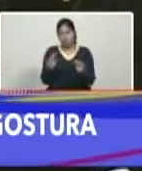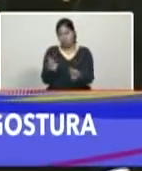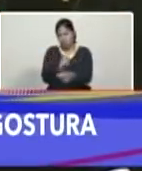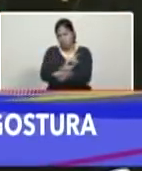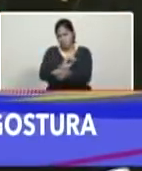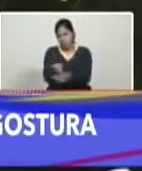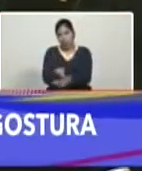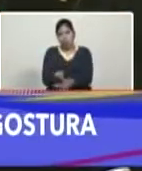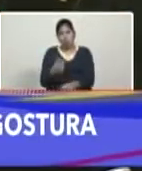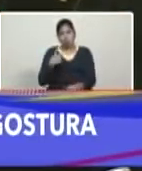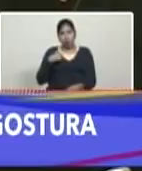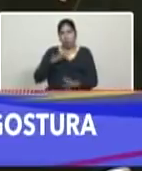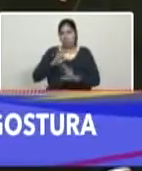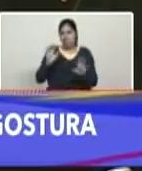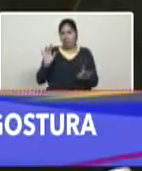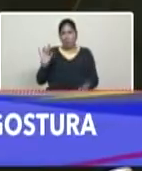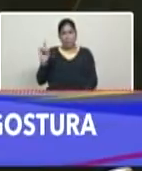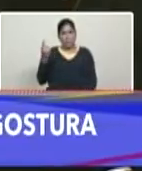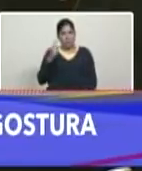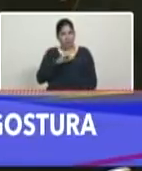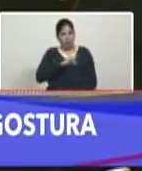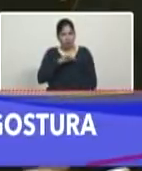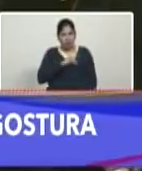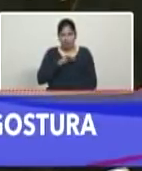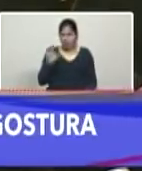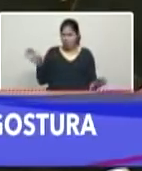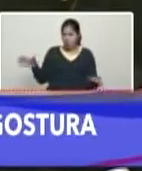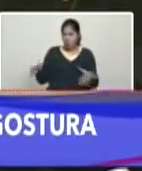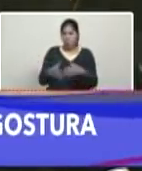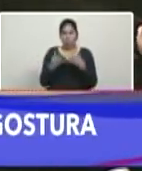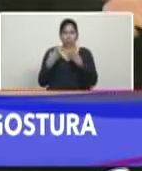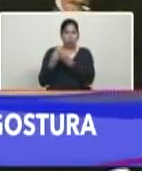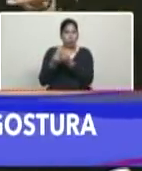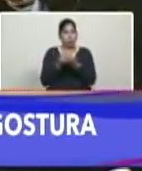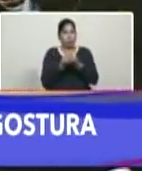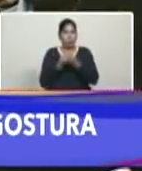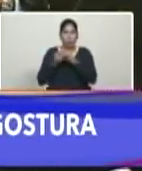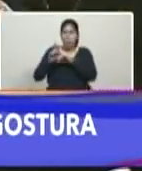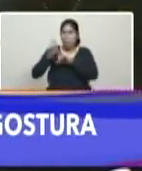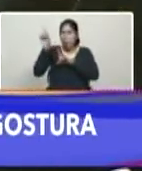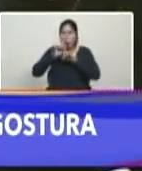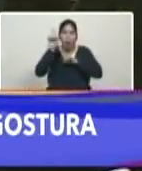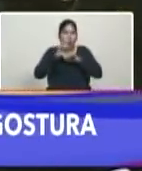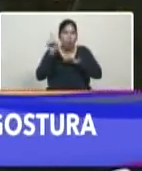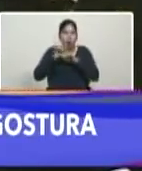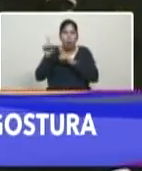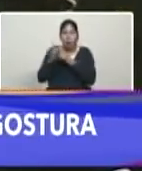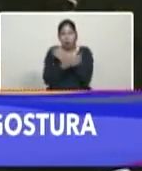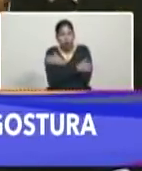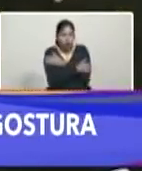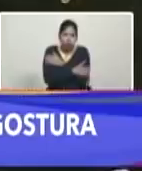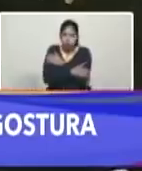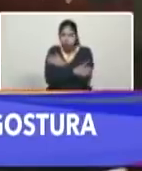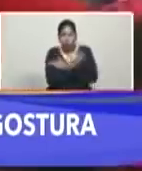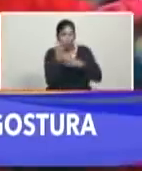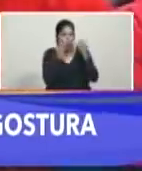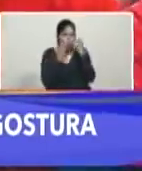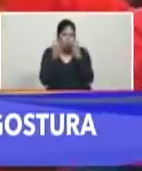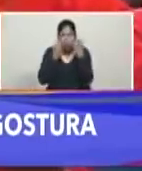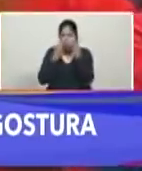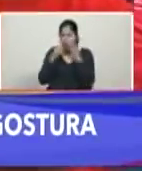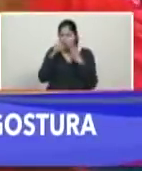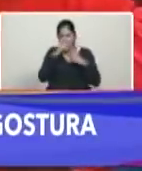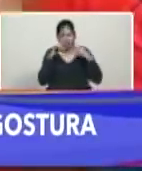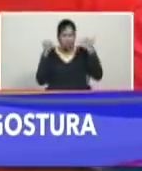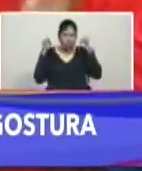Ya me veo yo el 1 de enero con todos ustedes, mira, lanzando cohetes y abrazándonos y celebrando el 2020.